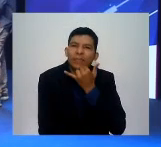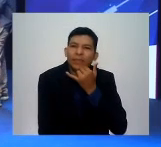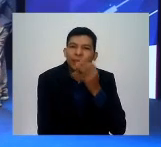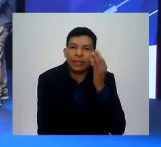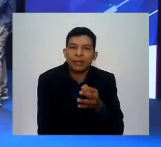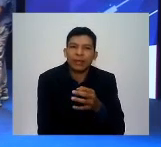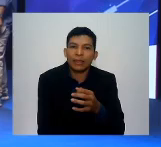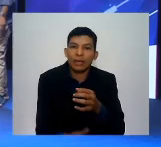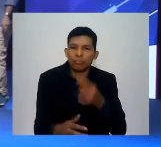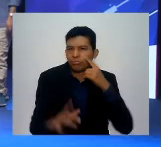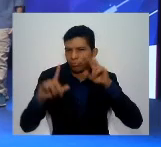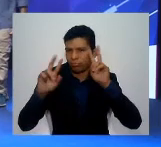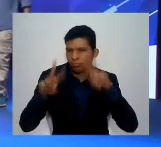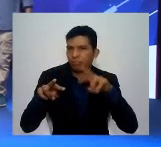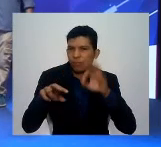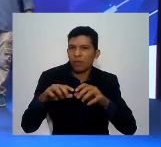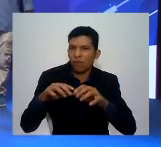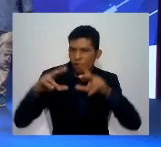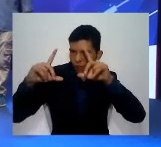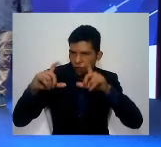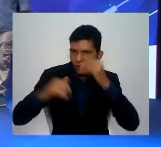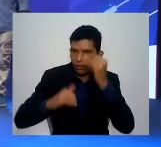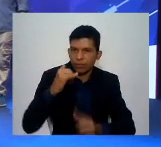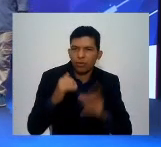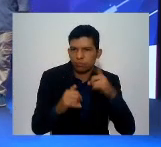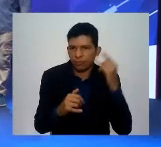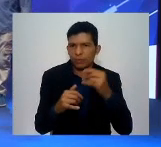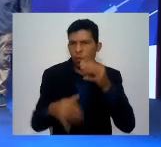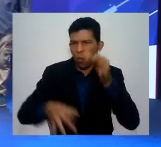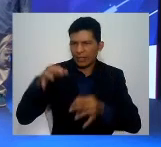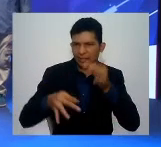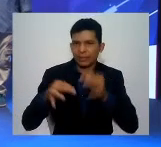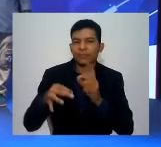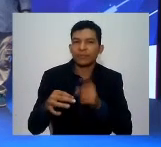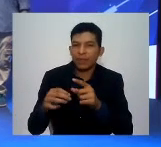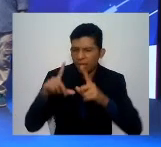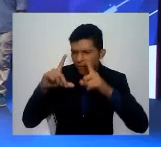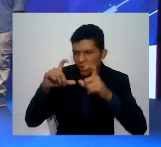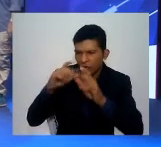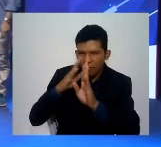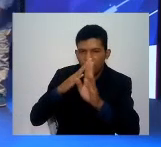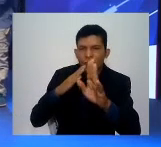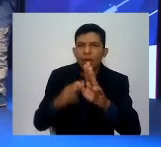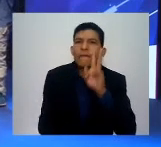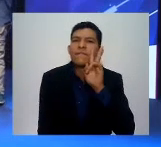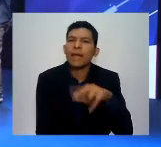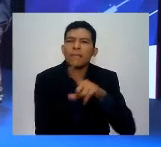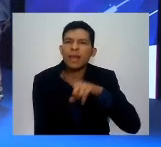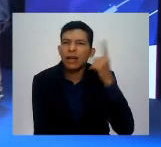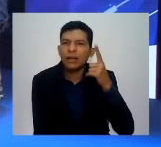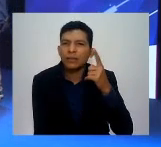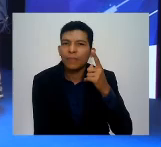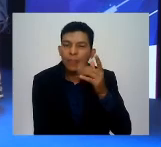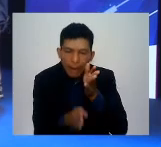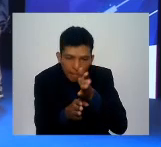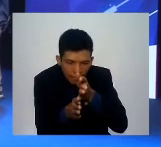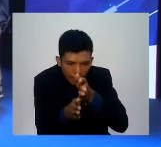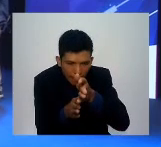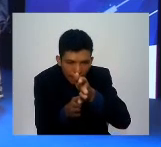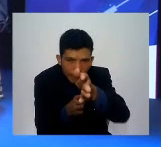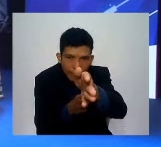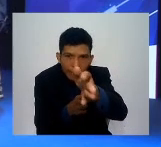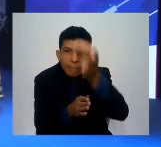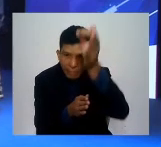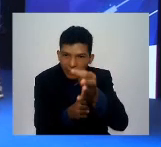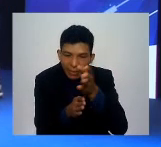interesante y han sido cosas que han cambiado, digamos, la historia de esos deportes. Algunas de esas cosas